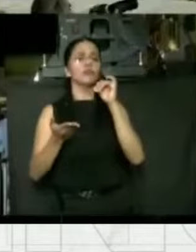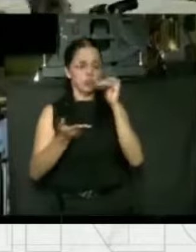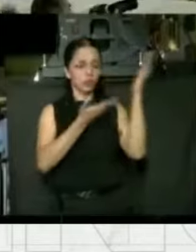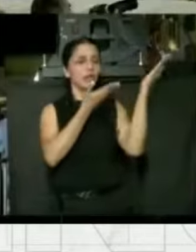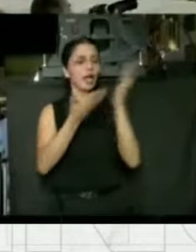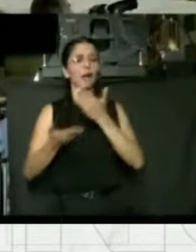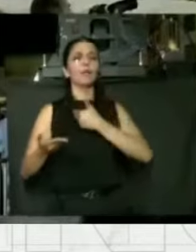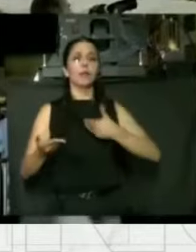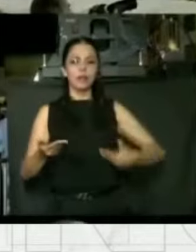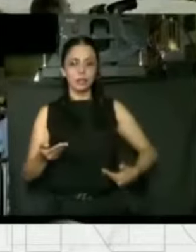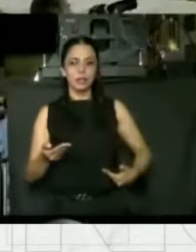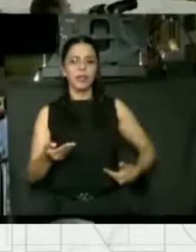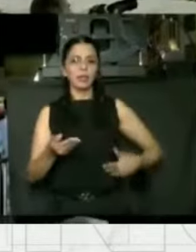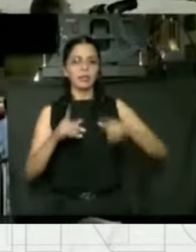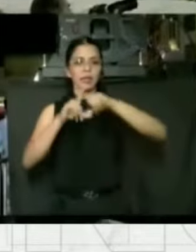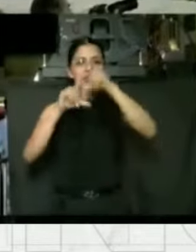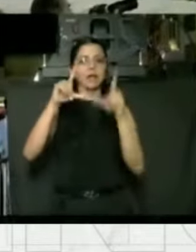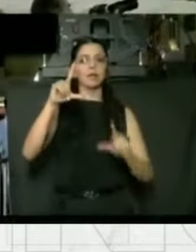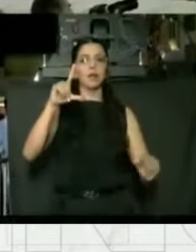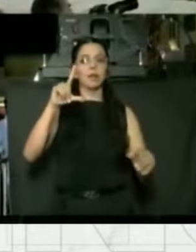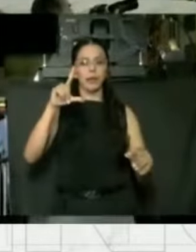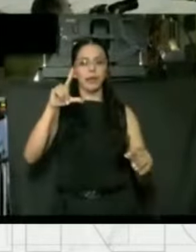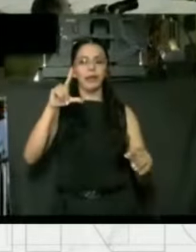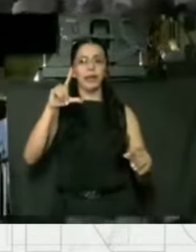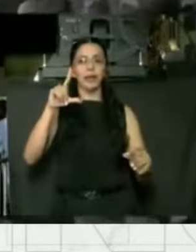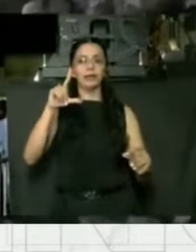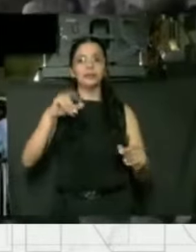a la presidencia de la República,